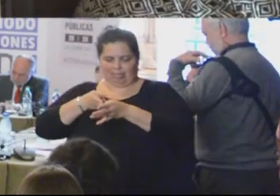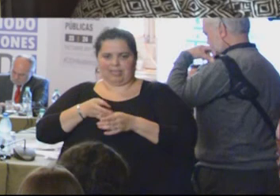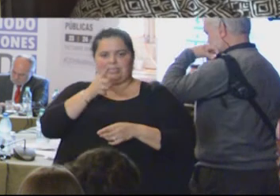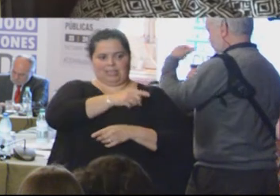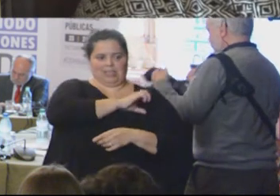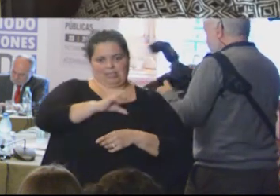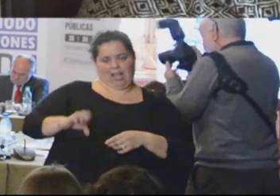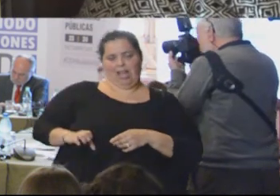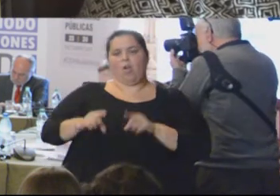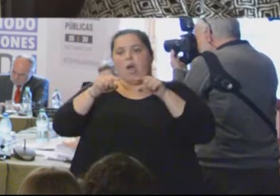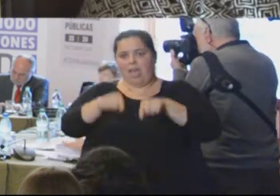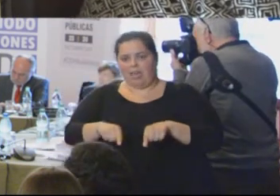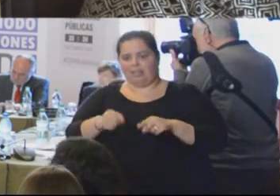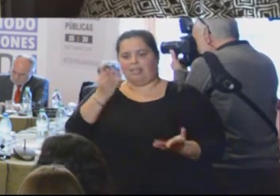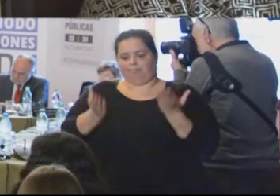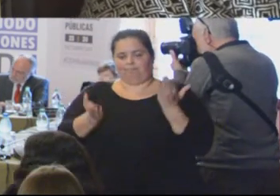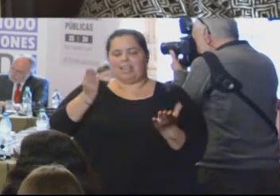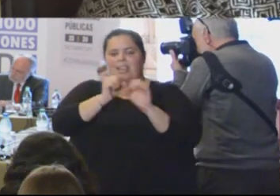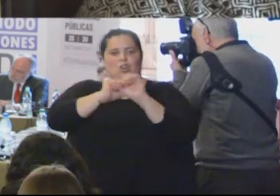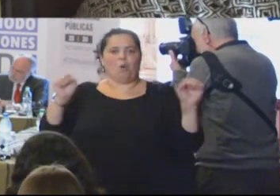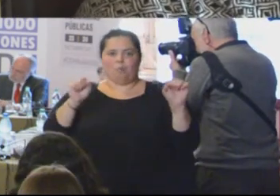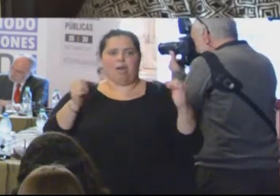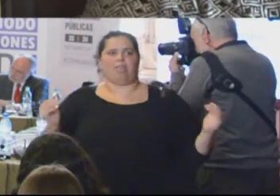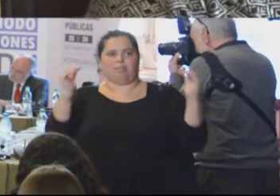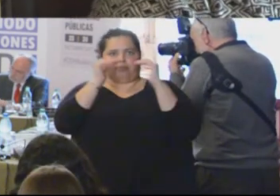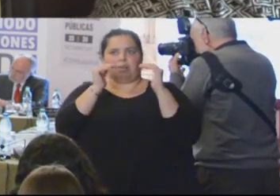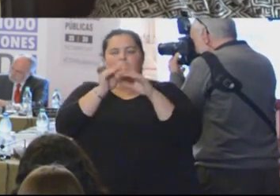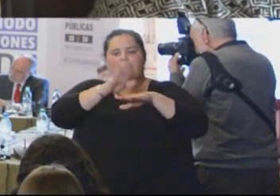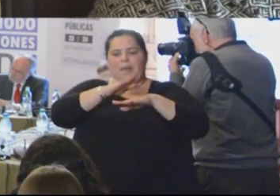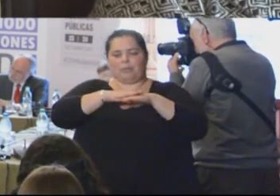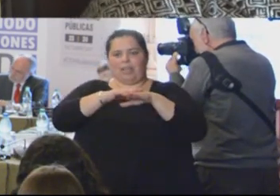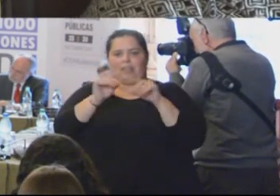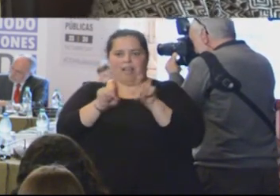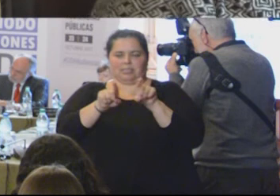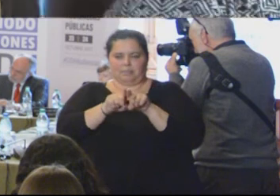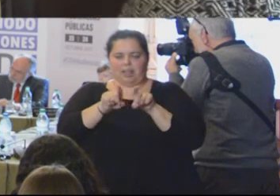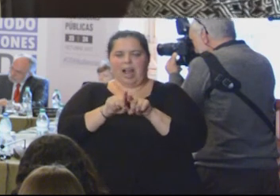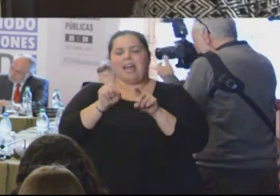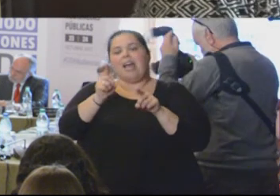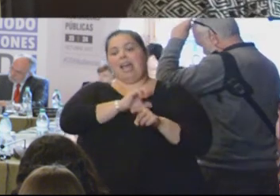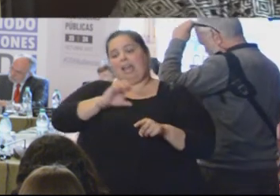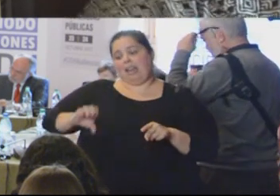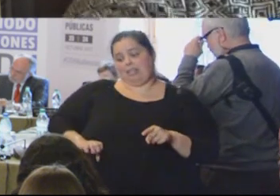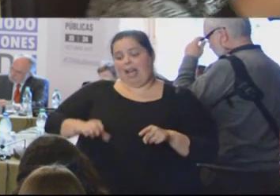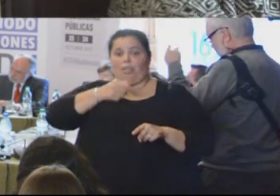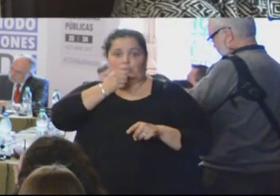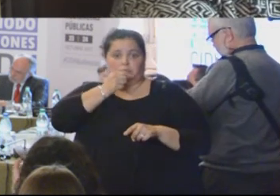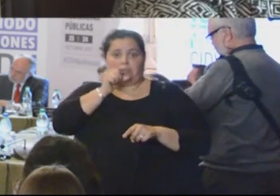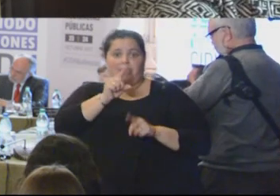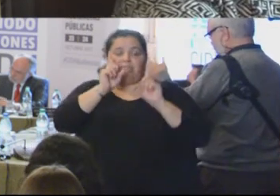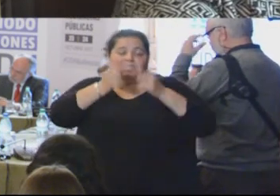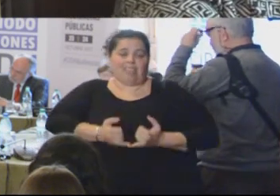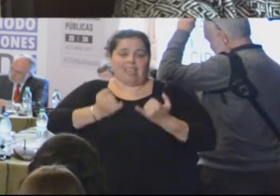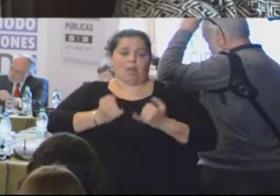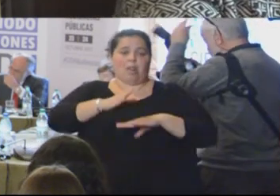no puede equipararse a una responsabilidad similar a los agentes estatales tienen una responsabilidad agravada el